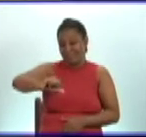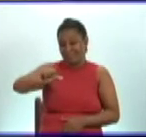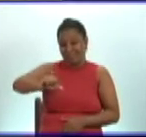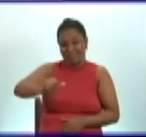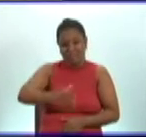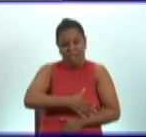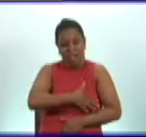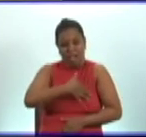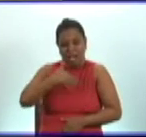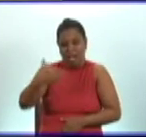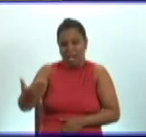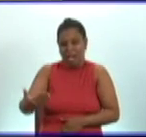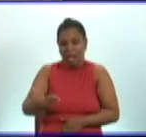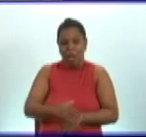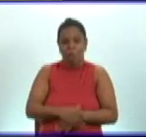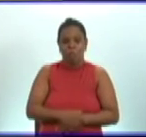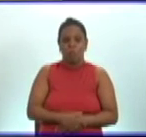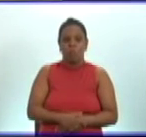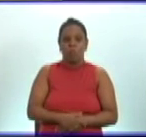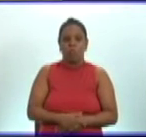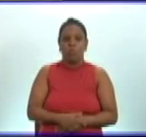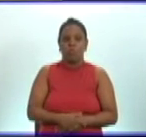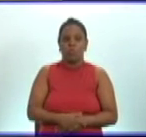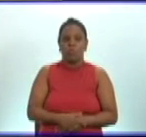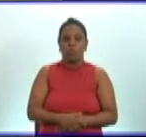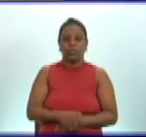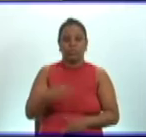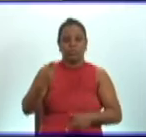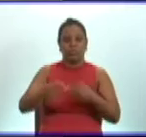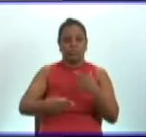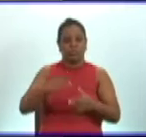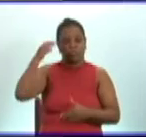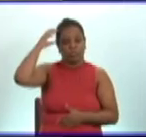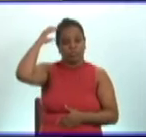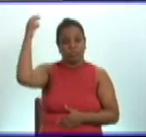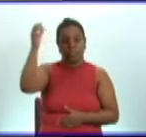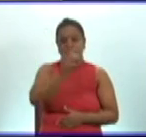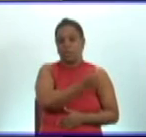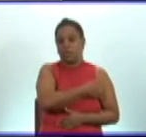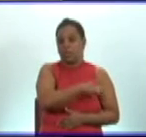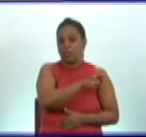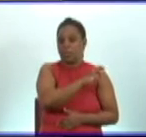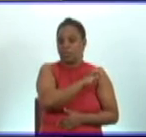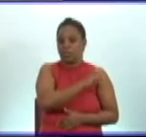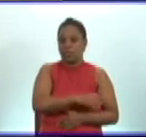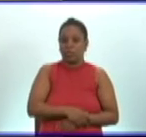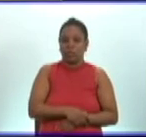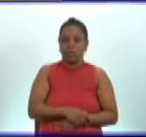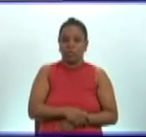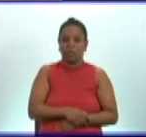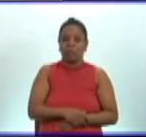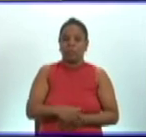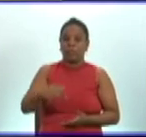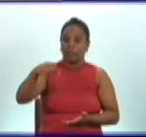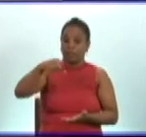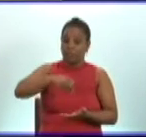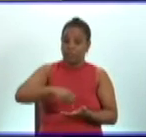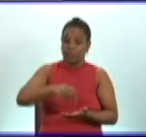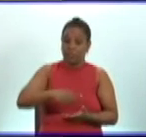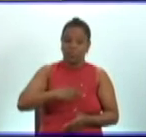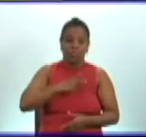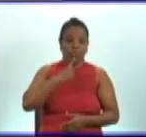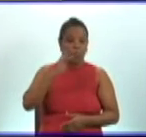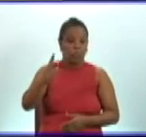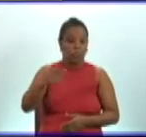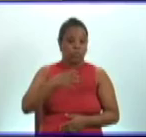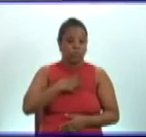barbarie cometida por los colonizadores españoles. Con énfasis también, muchachos, en esos voluntarios que van a